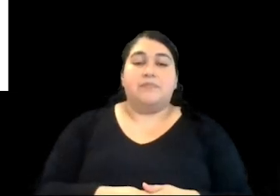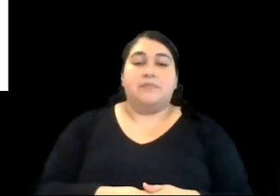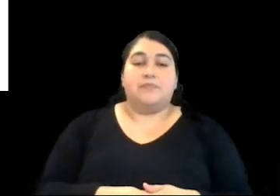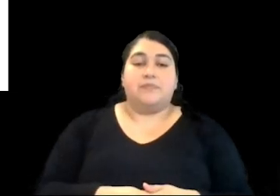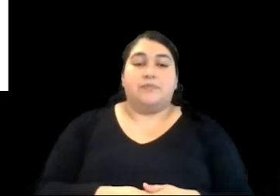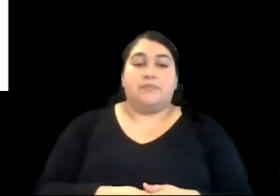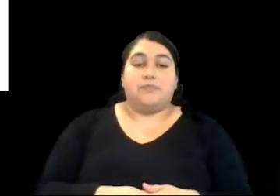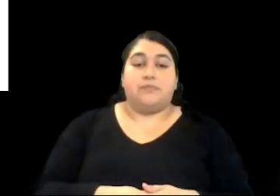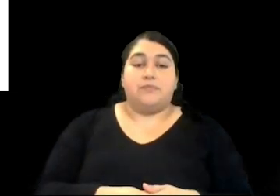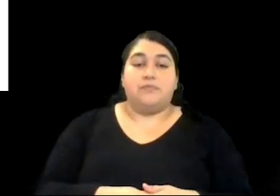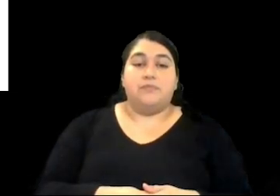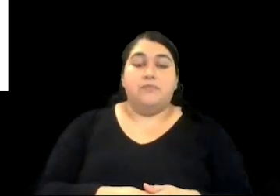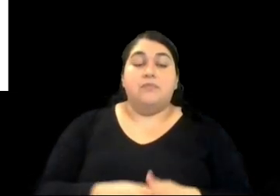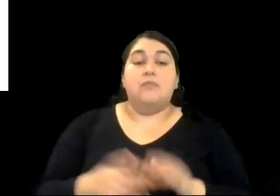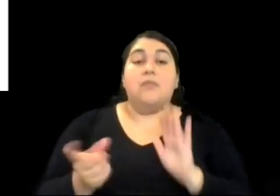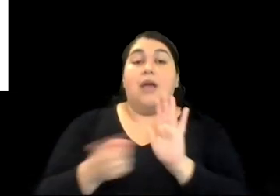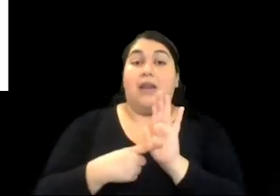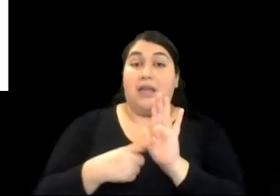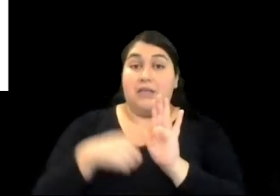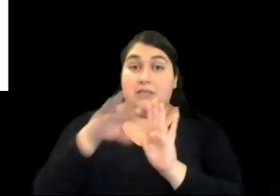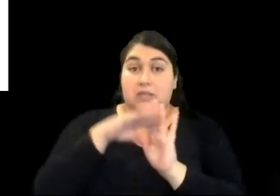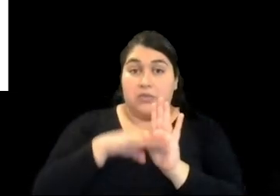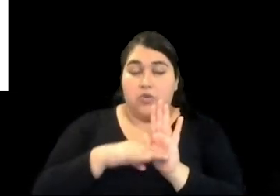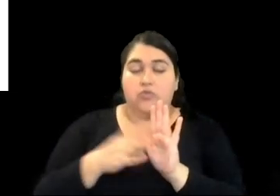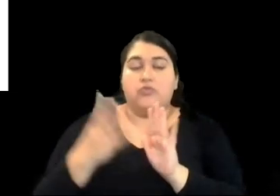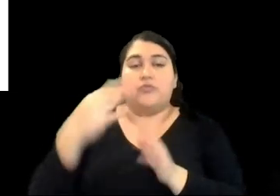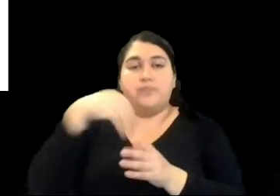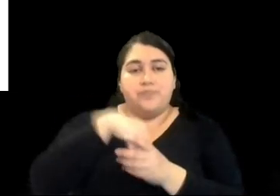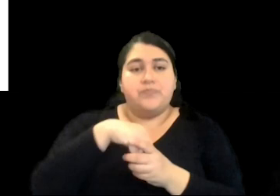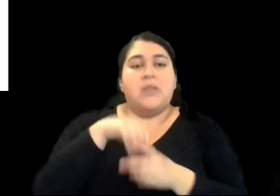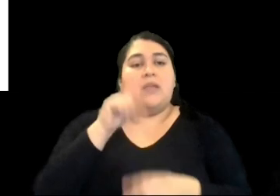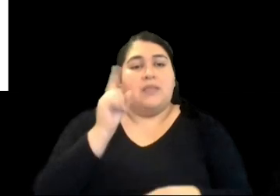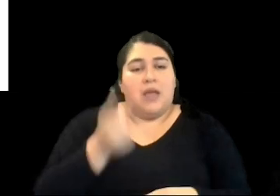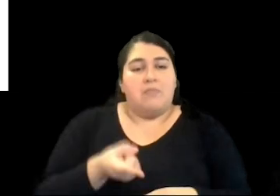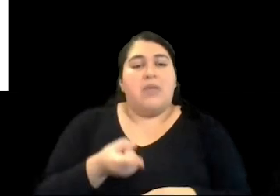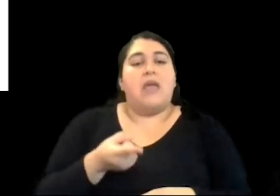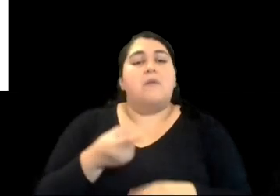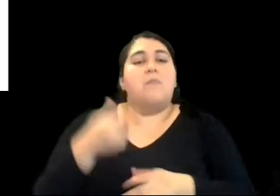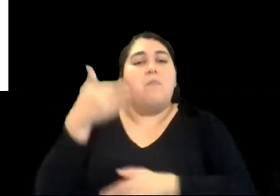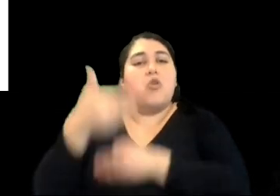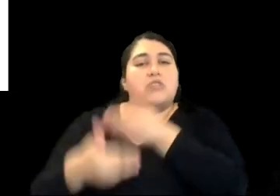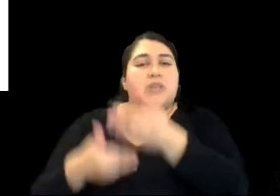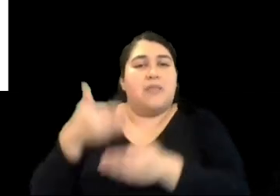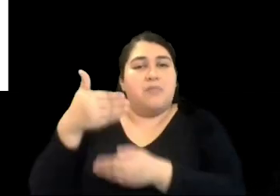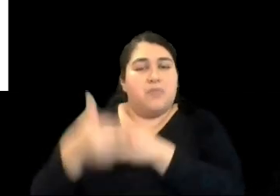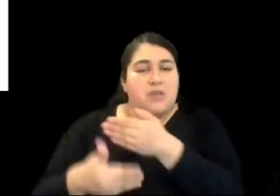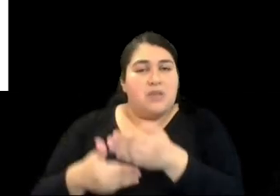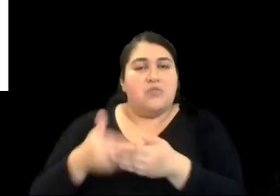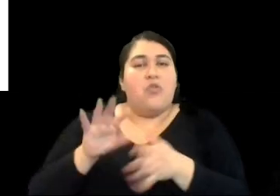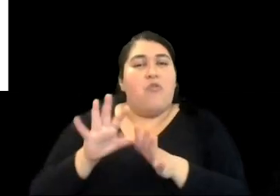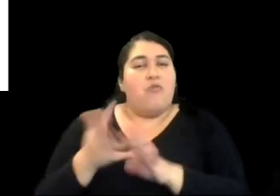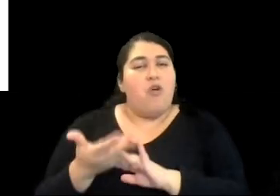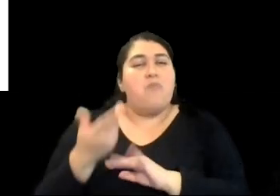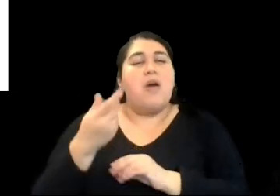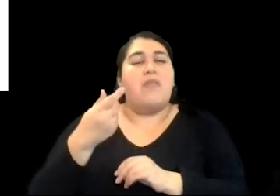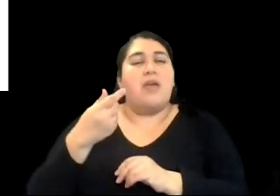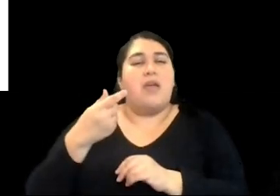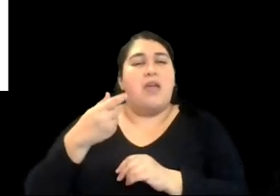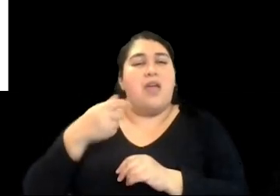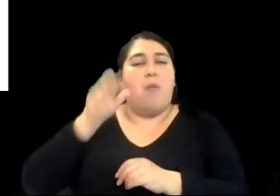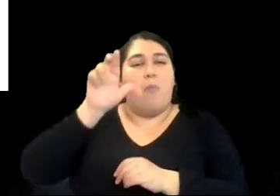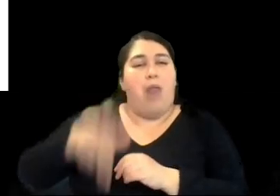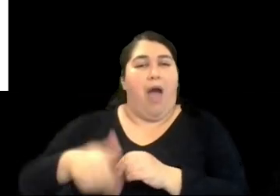Dentro de los requisitos también podemos mencionar el procedimiento que se utiliza para presentarse en la moratoria. A través